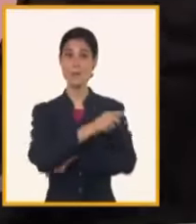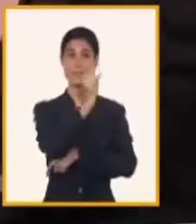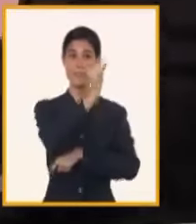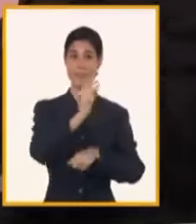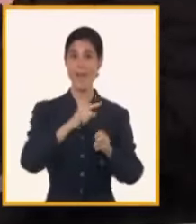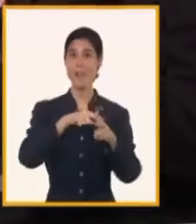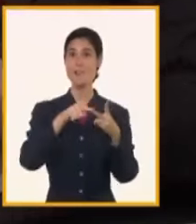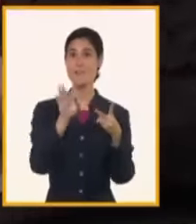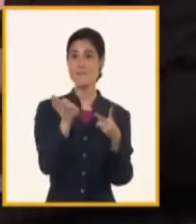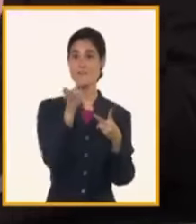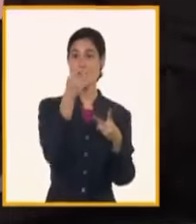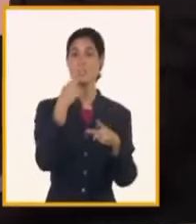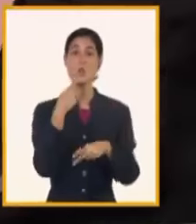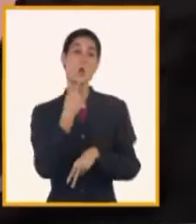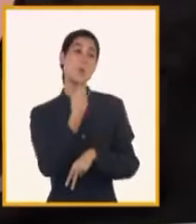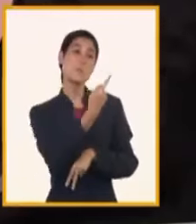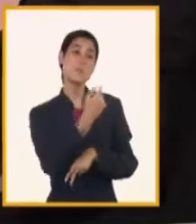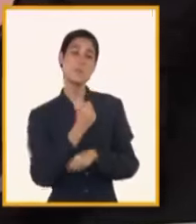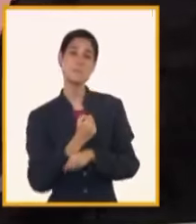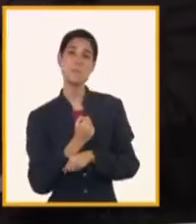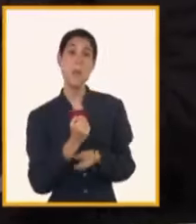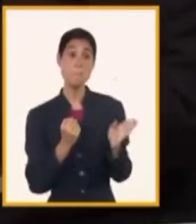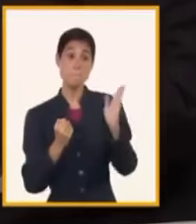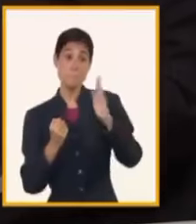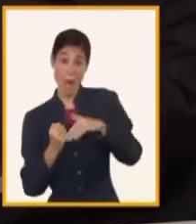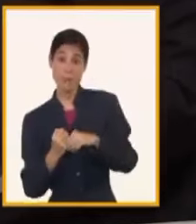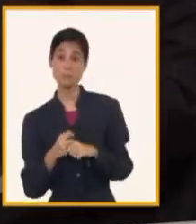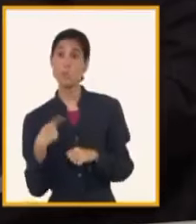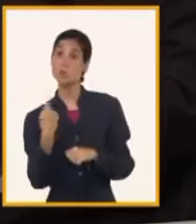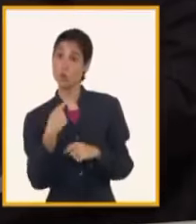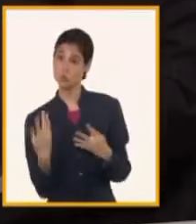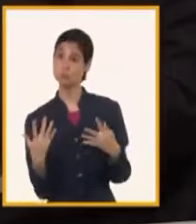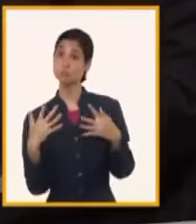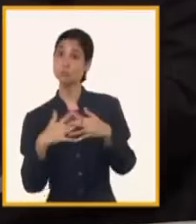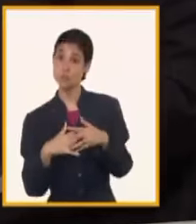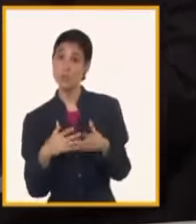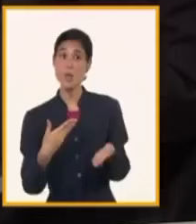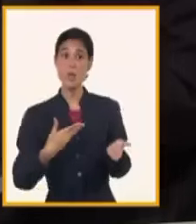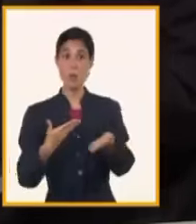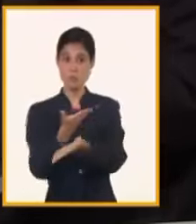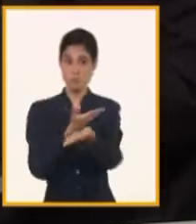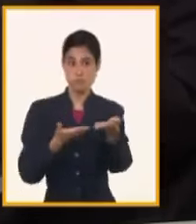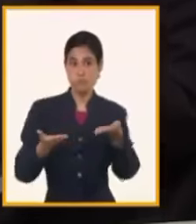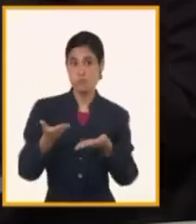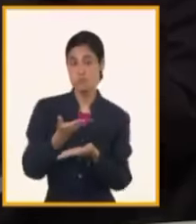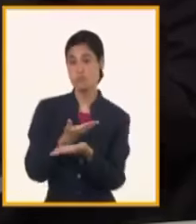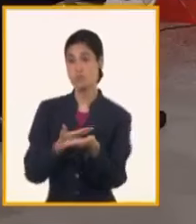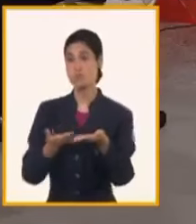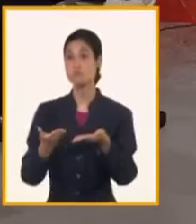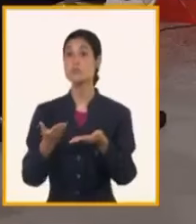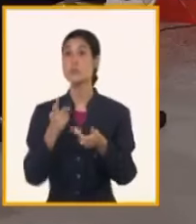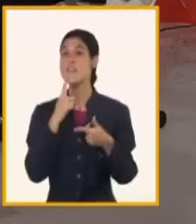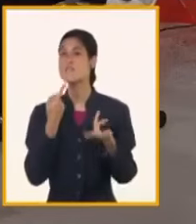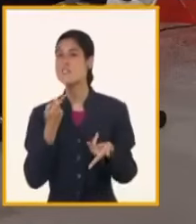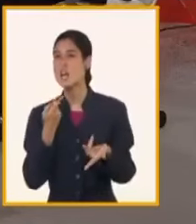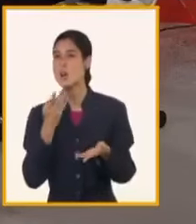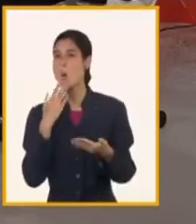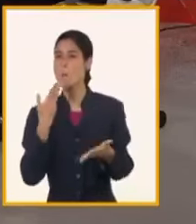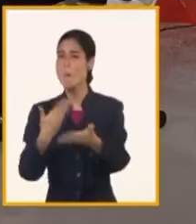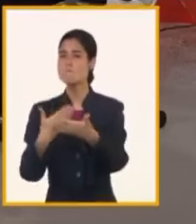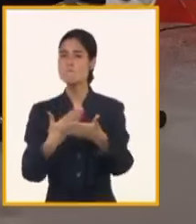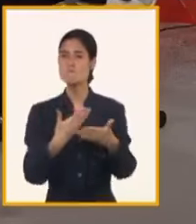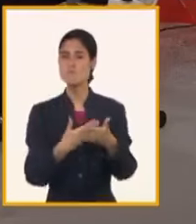cómo operar las bombas Cómo ajustarlas Y eso pero al final vamos a seguir trabajando con nuestras bombas cubanas que están trabajando allí